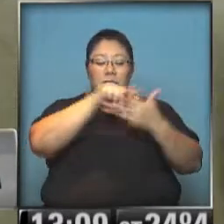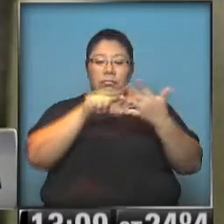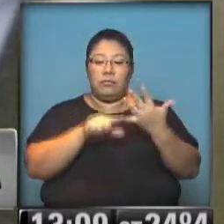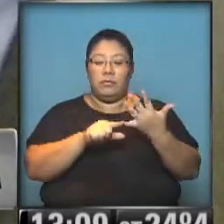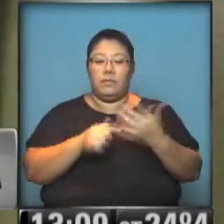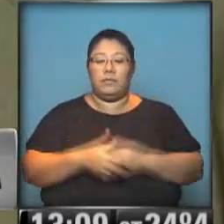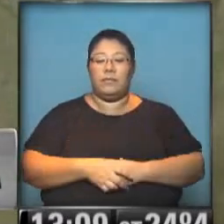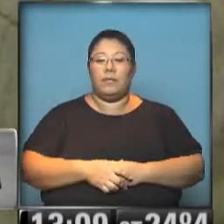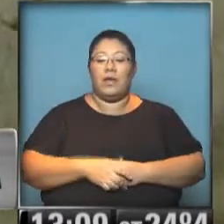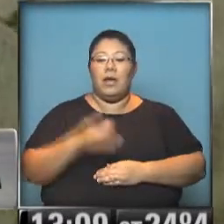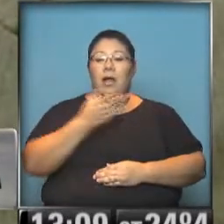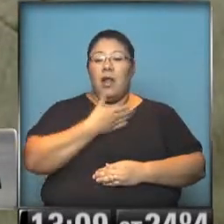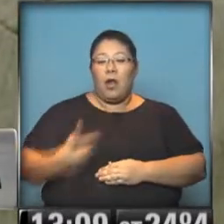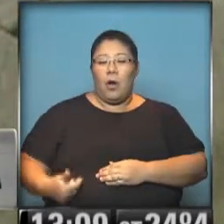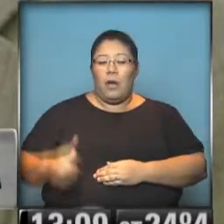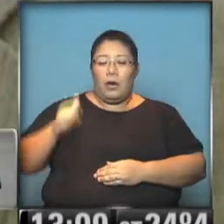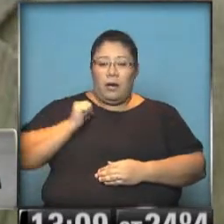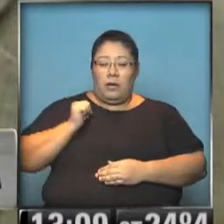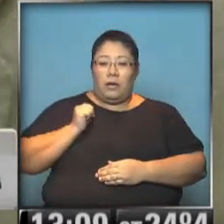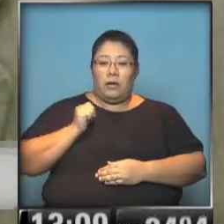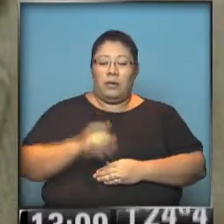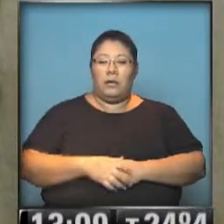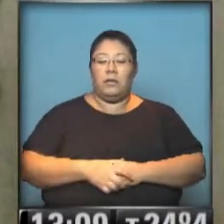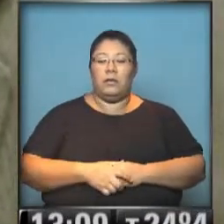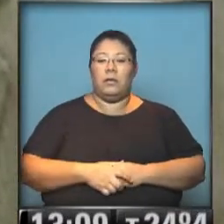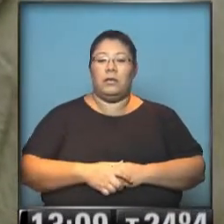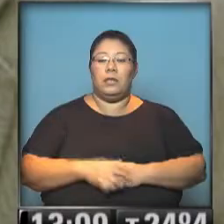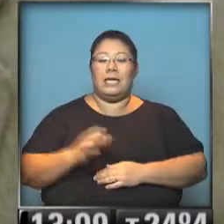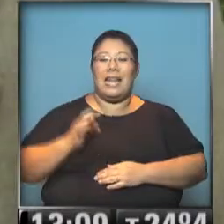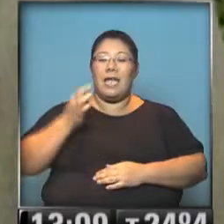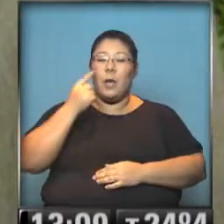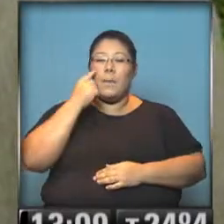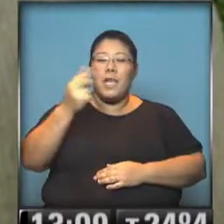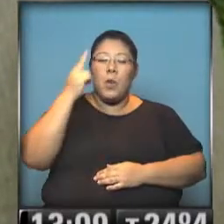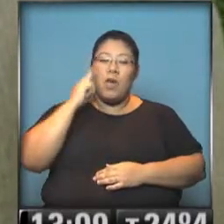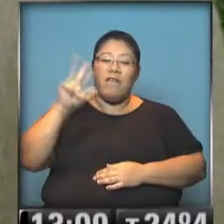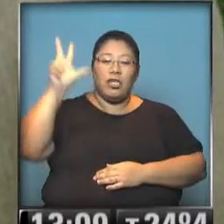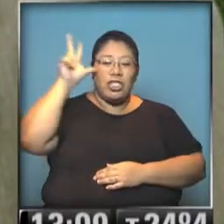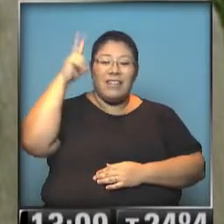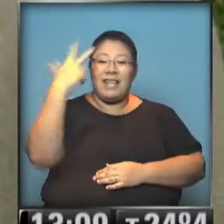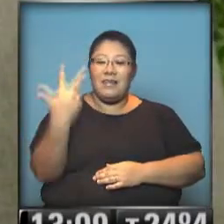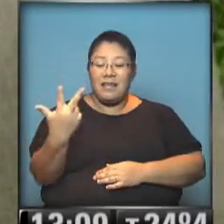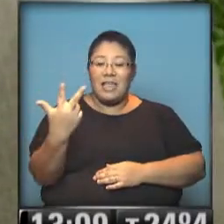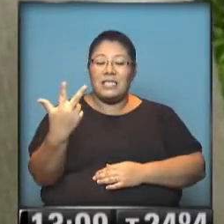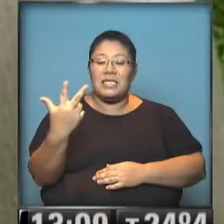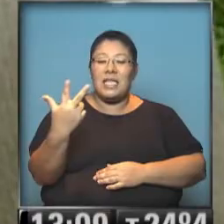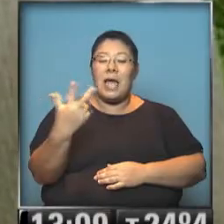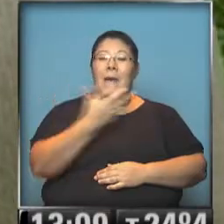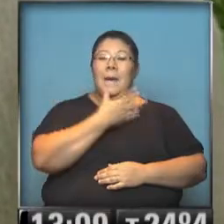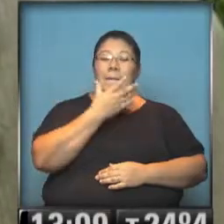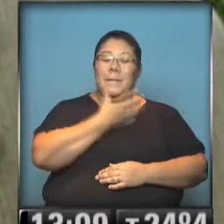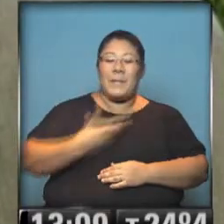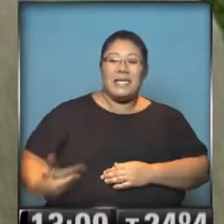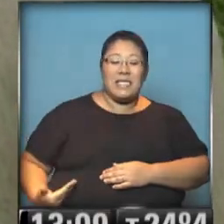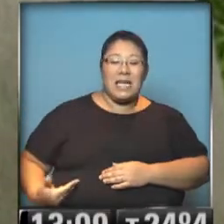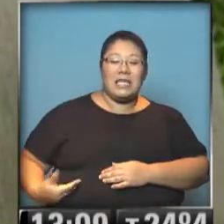el gobierno de facto, pero en el 83... el entonces presidente Raúl Alfonsín le dio la tarea de armar la acusación contra los jerarcas